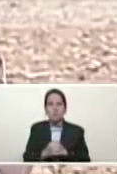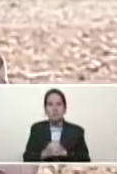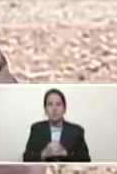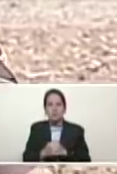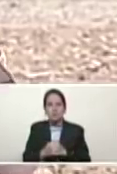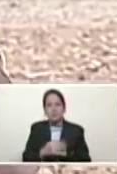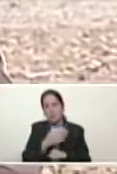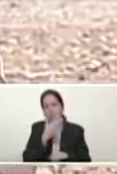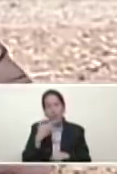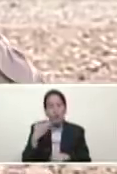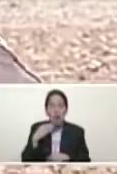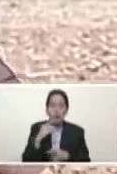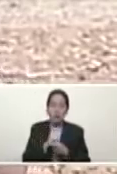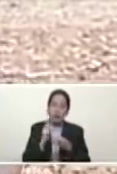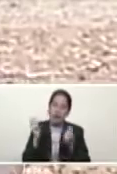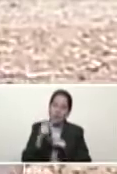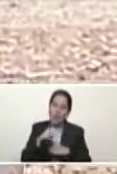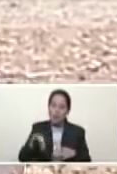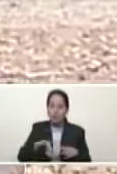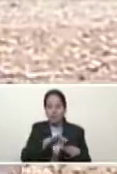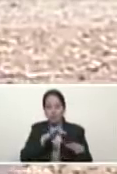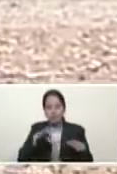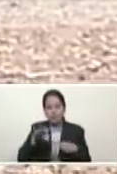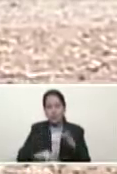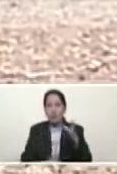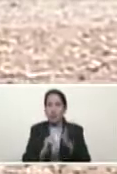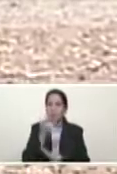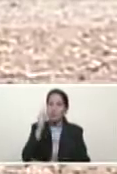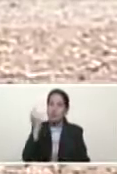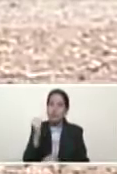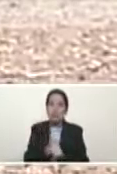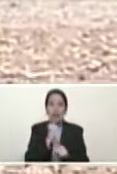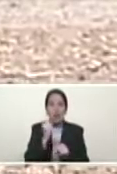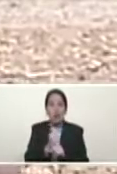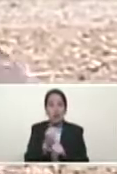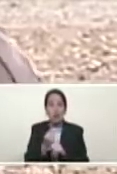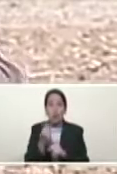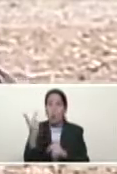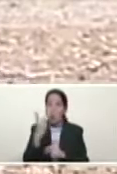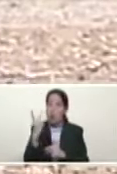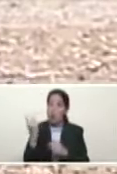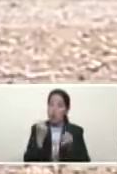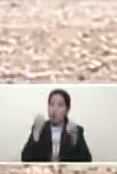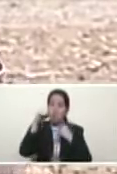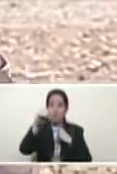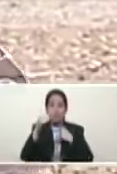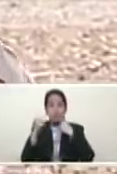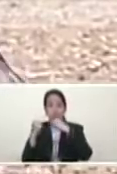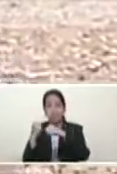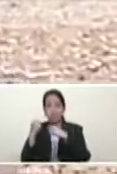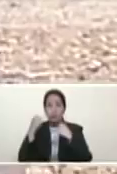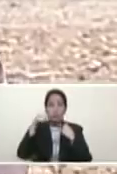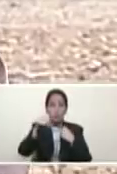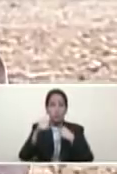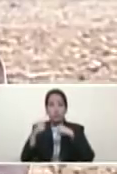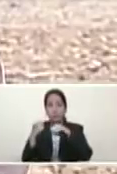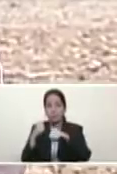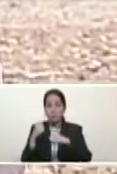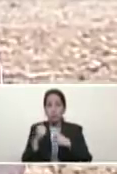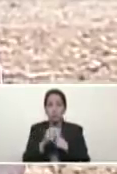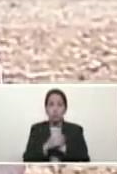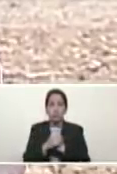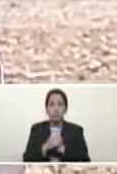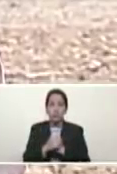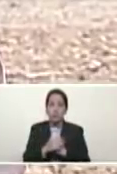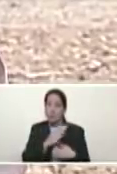mejorando, cambiando, sembrando la tierra, trabajando con las dos manos, izquierda, derecha, izquierda,